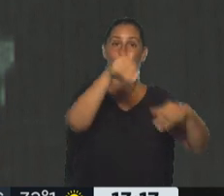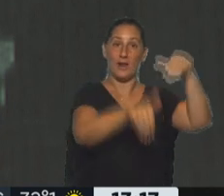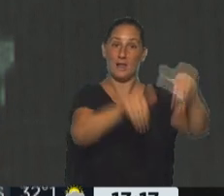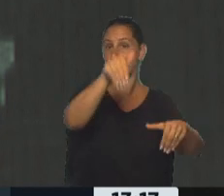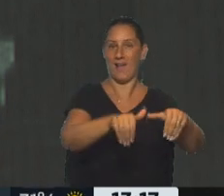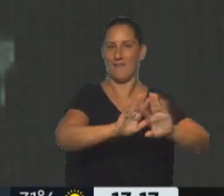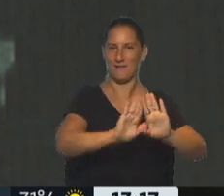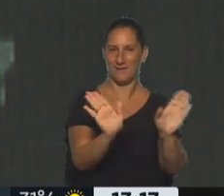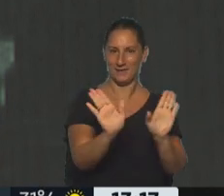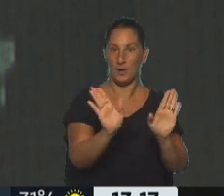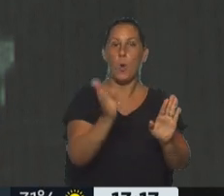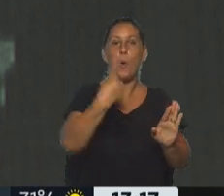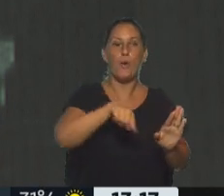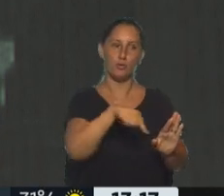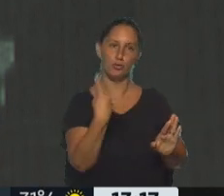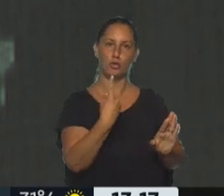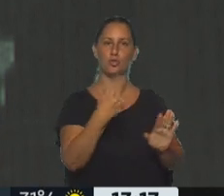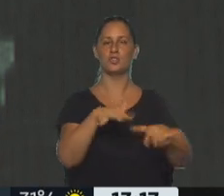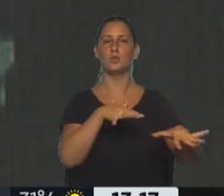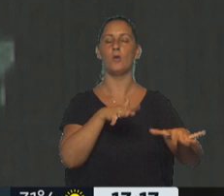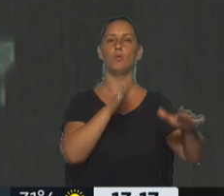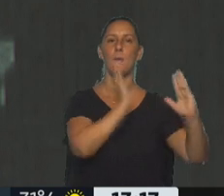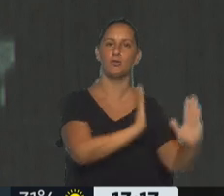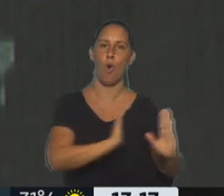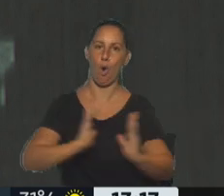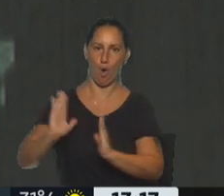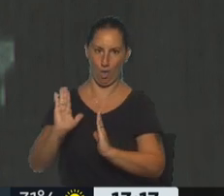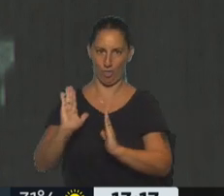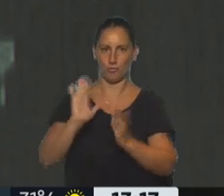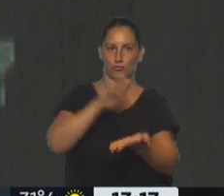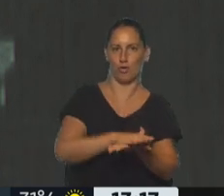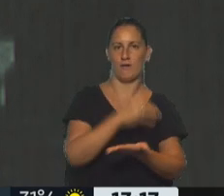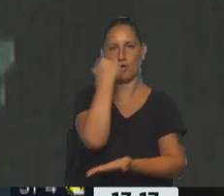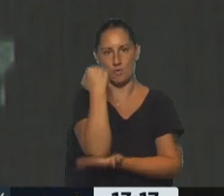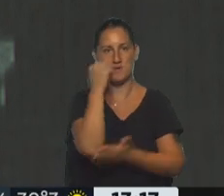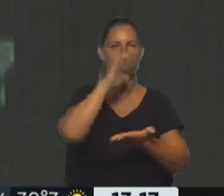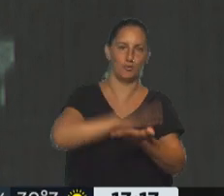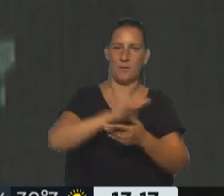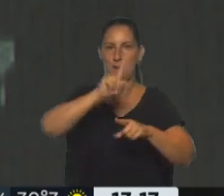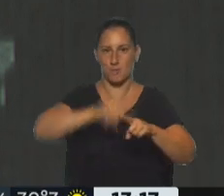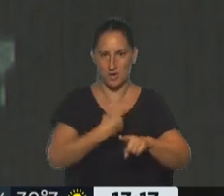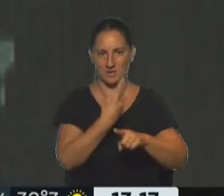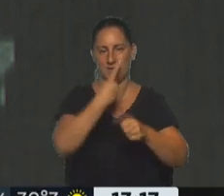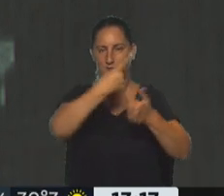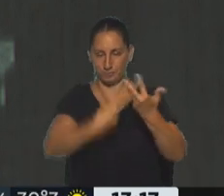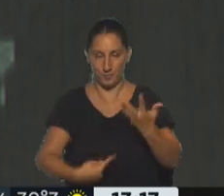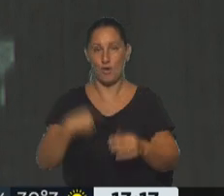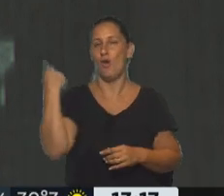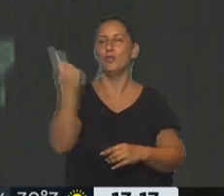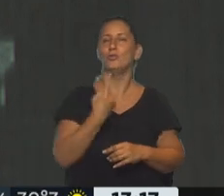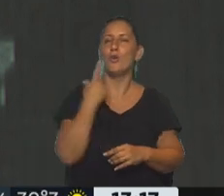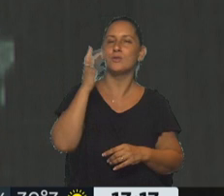cuando estemos en una situación más ordenada en términos económicos en términos políticos todos sabemos que